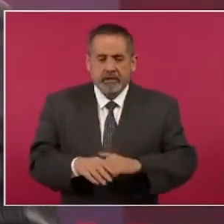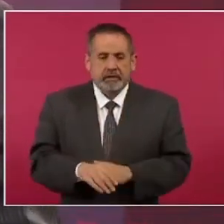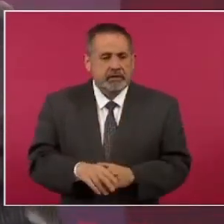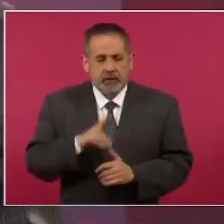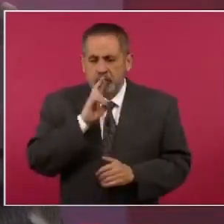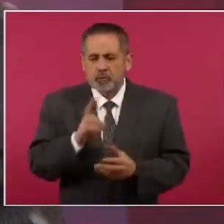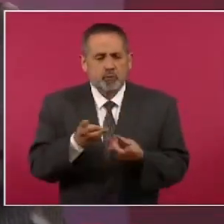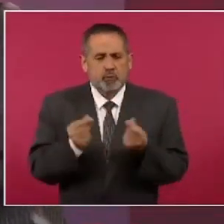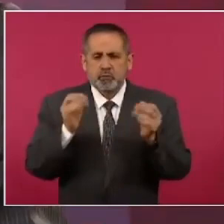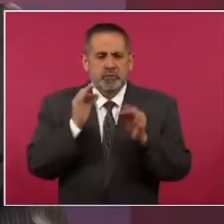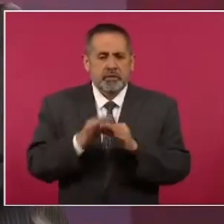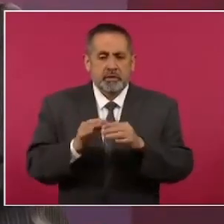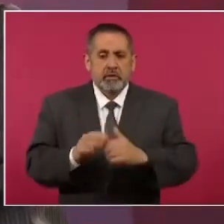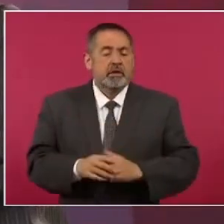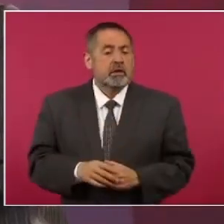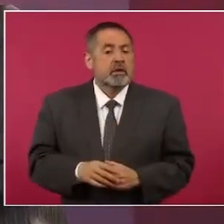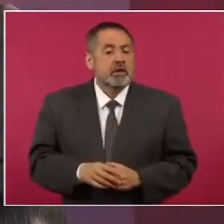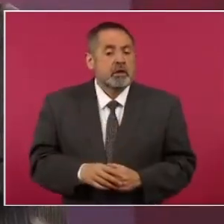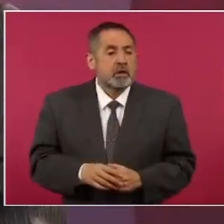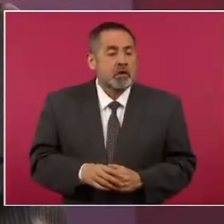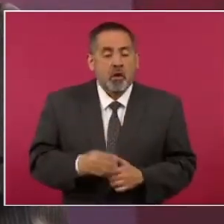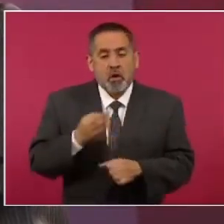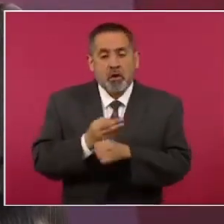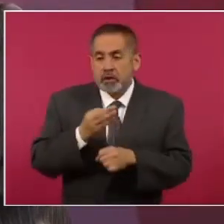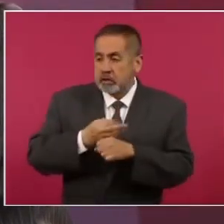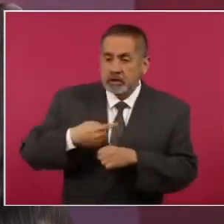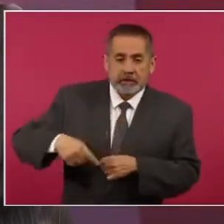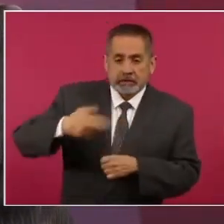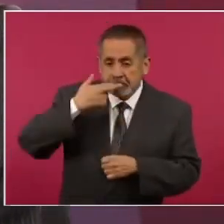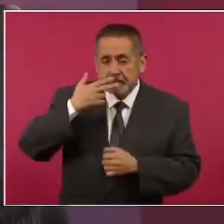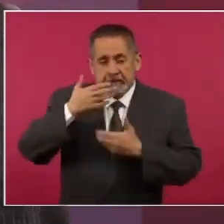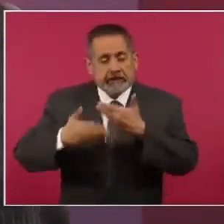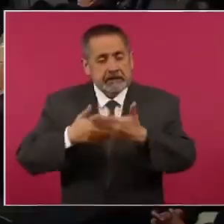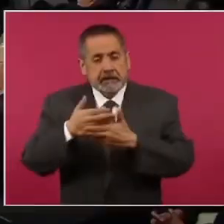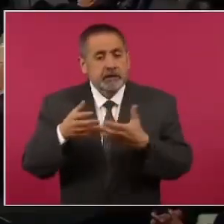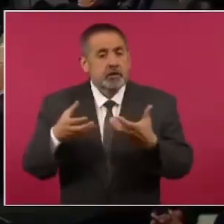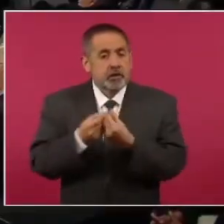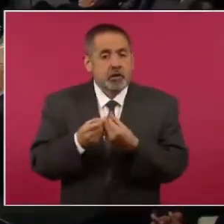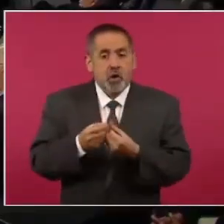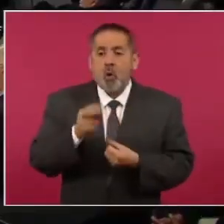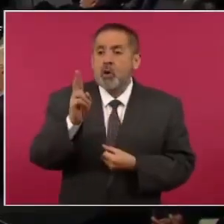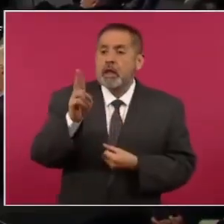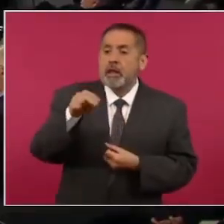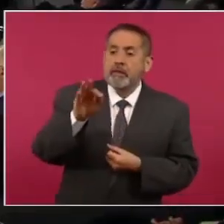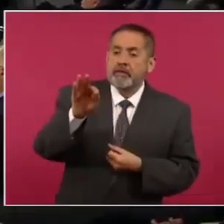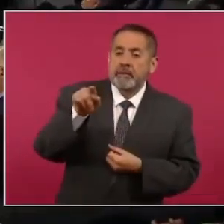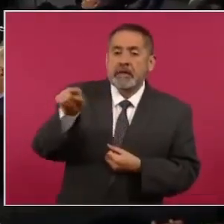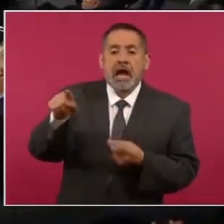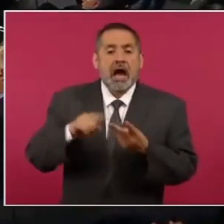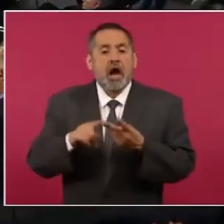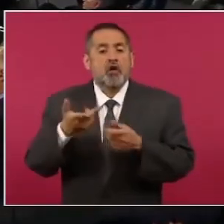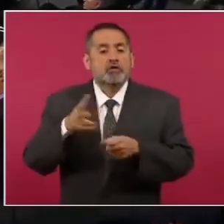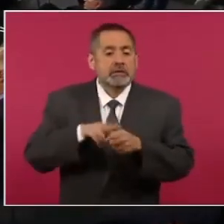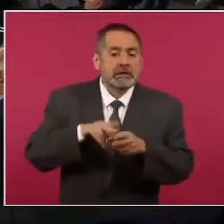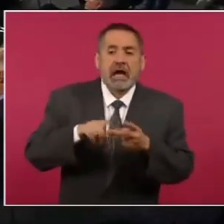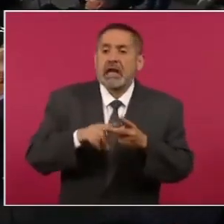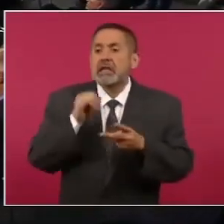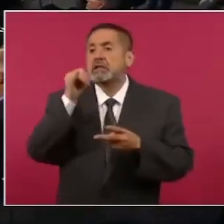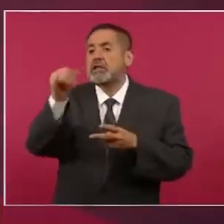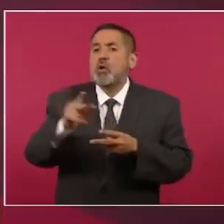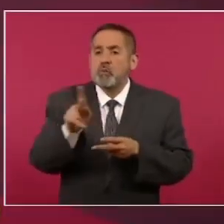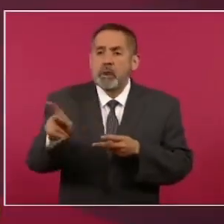resuelto. Se están mejorando centros de salud, unidades médicas rurales, hospitales. Se